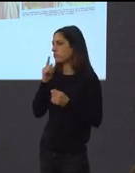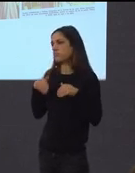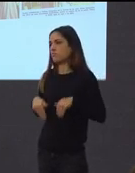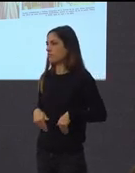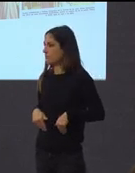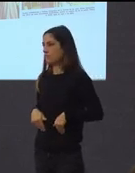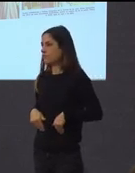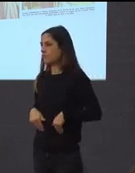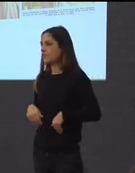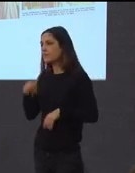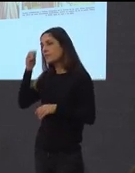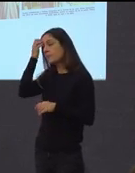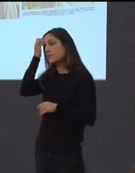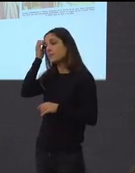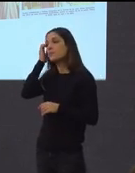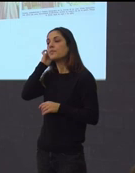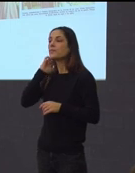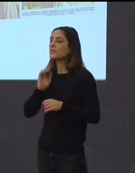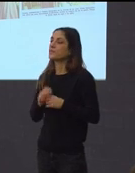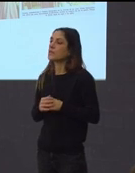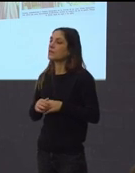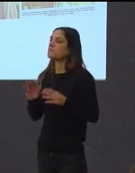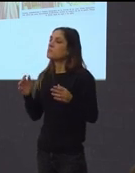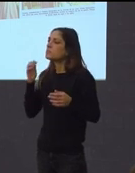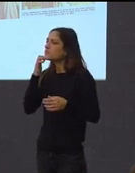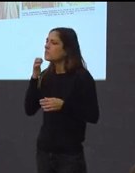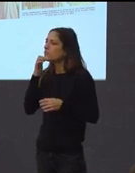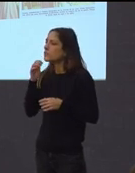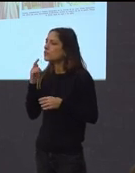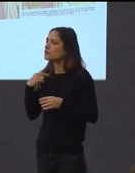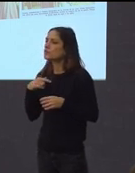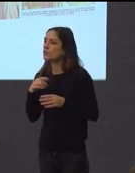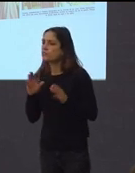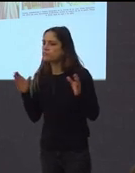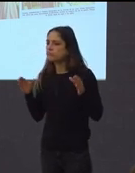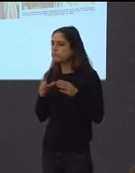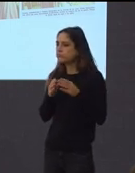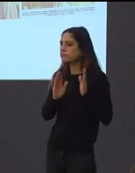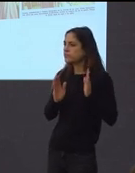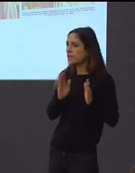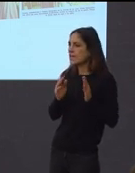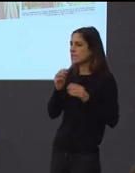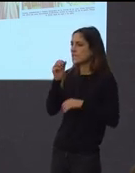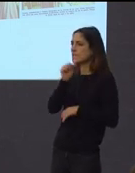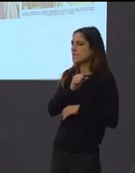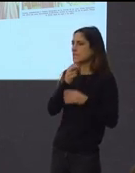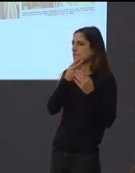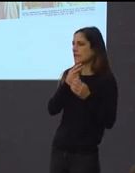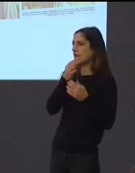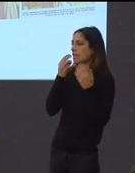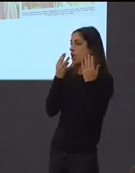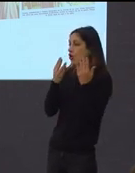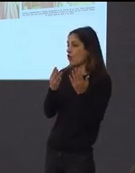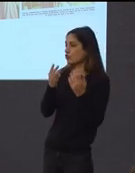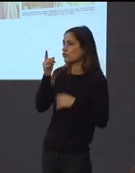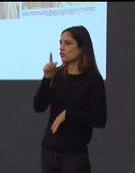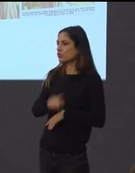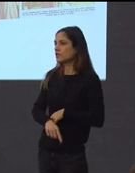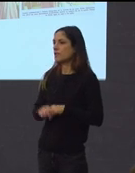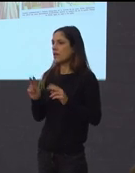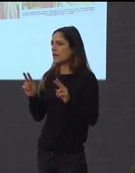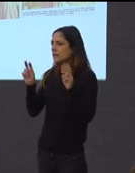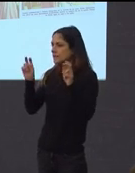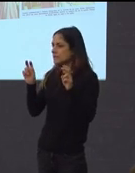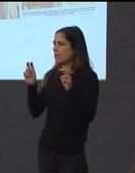que no réximen do 78 tamén se sigue ocultando isto. Houve un intento no